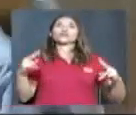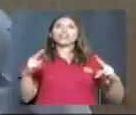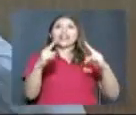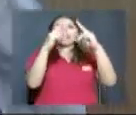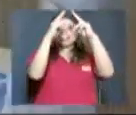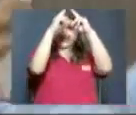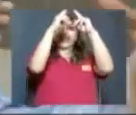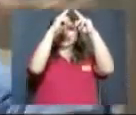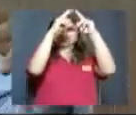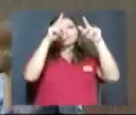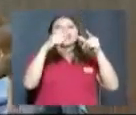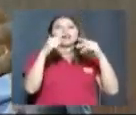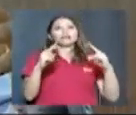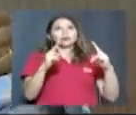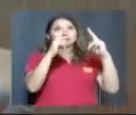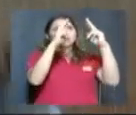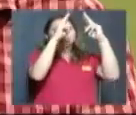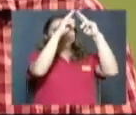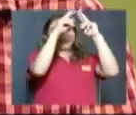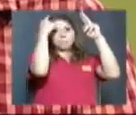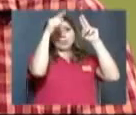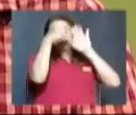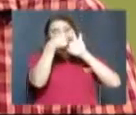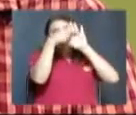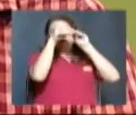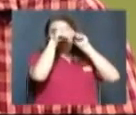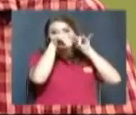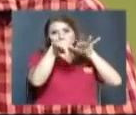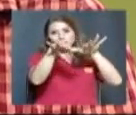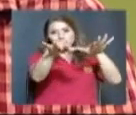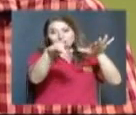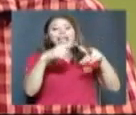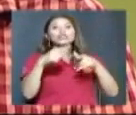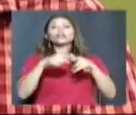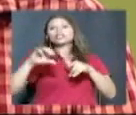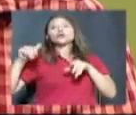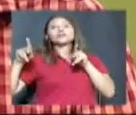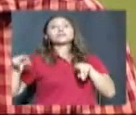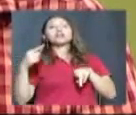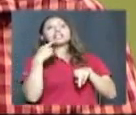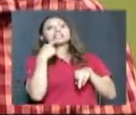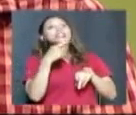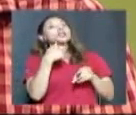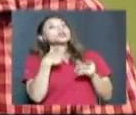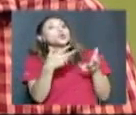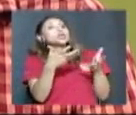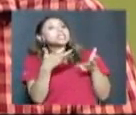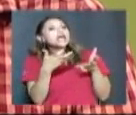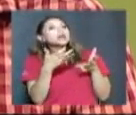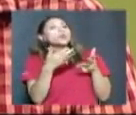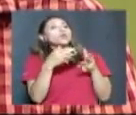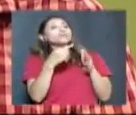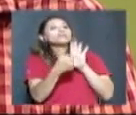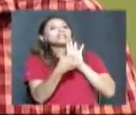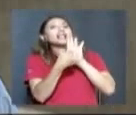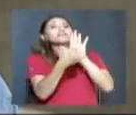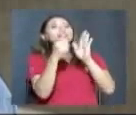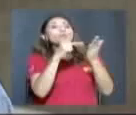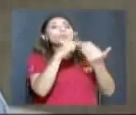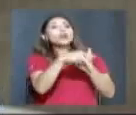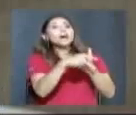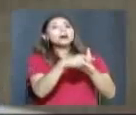quiero transmitir este programa con esta calidad. Y él le dice, bueno, ¿puede tener un espacio? No. Y ellos nada más graban el